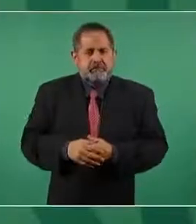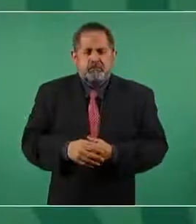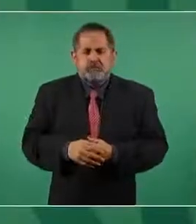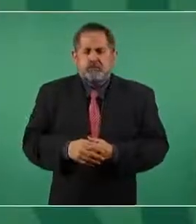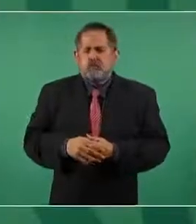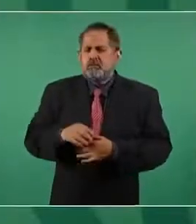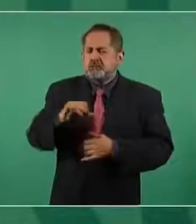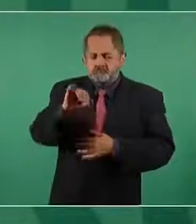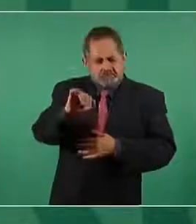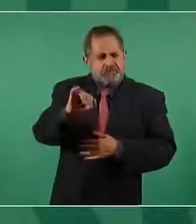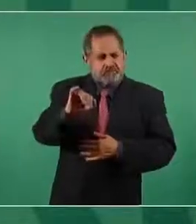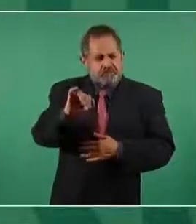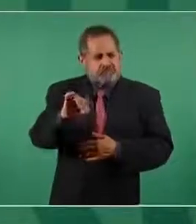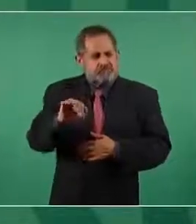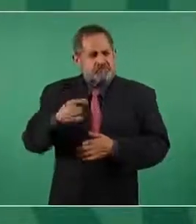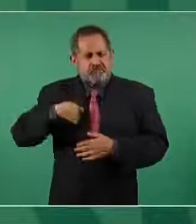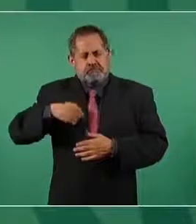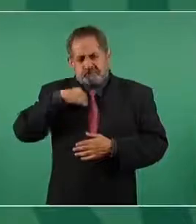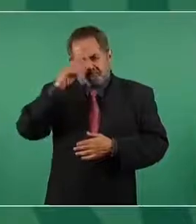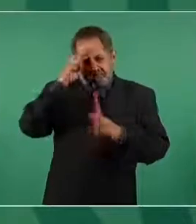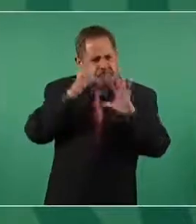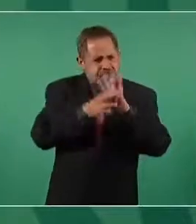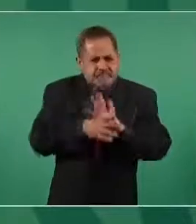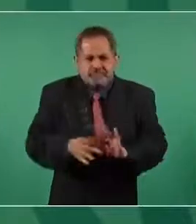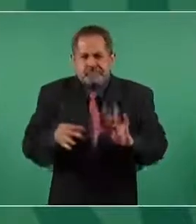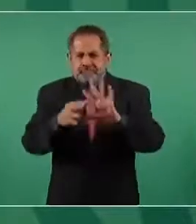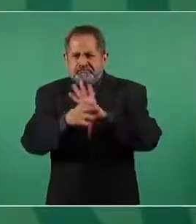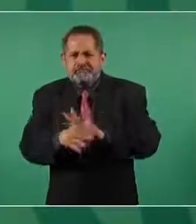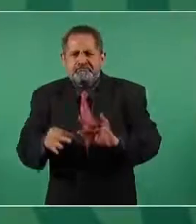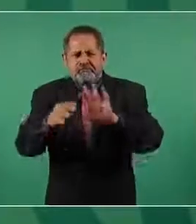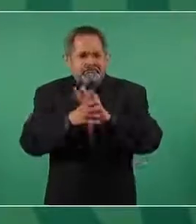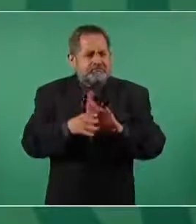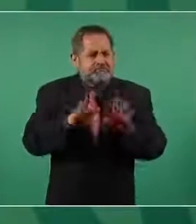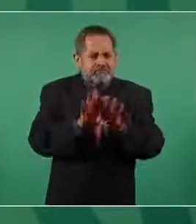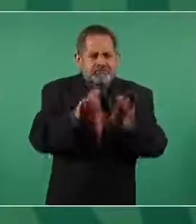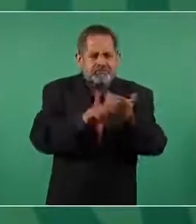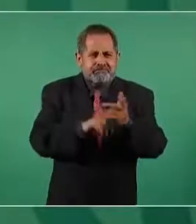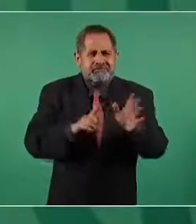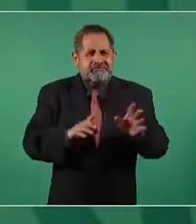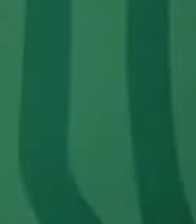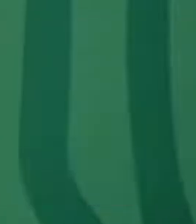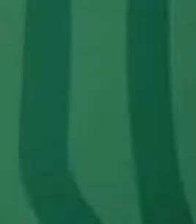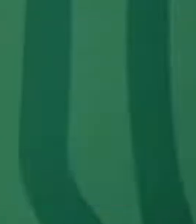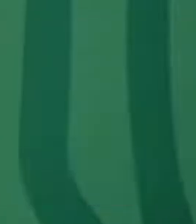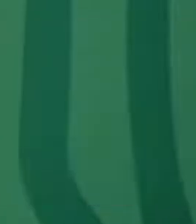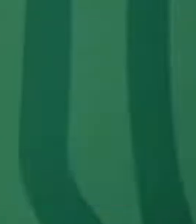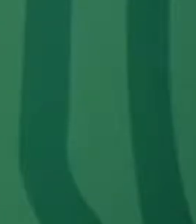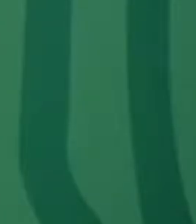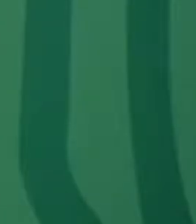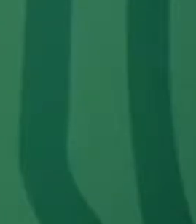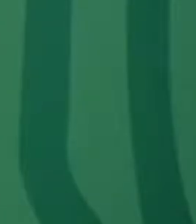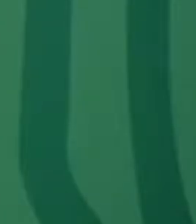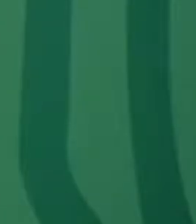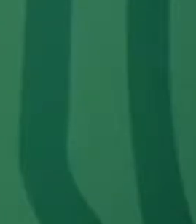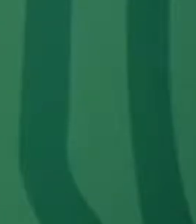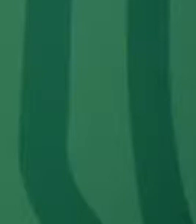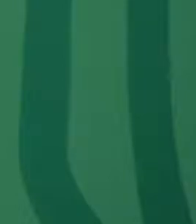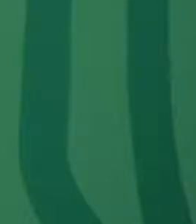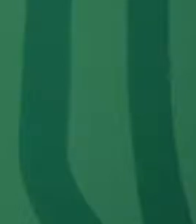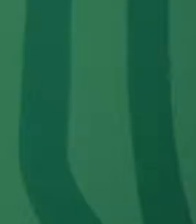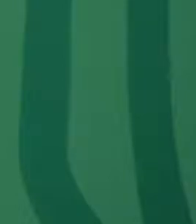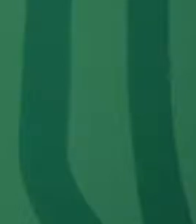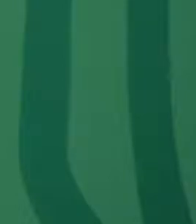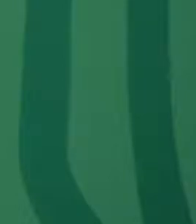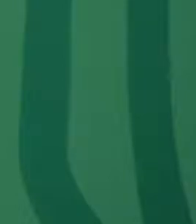buscando convencer, persuadir de que ya no podemos seguir con el mismo